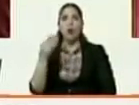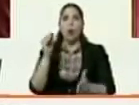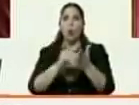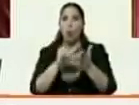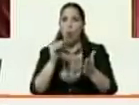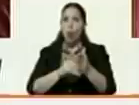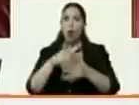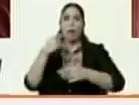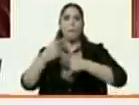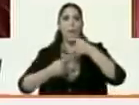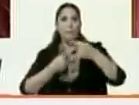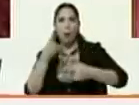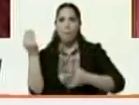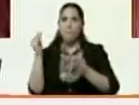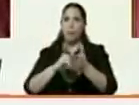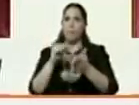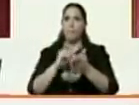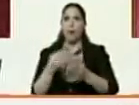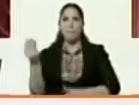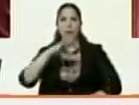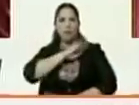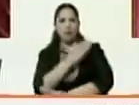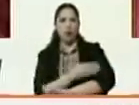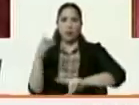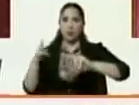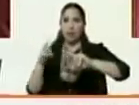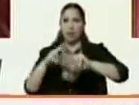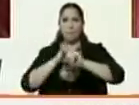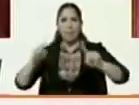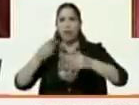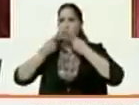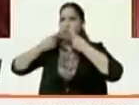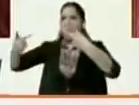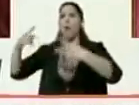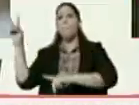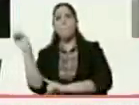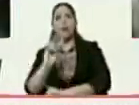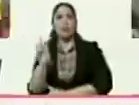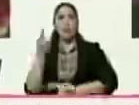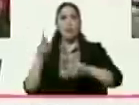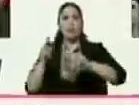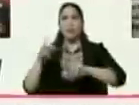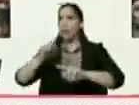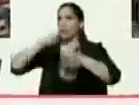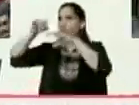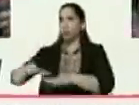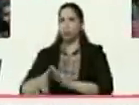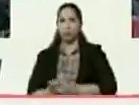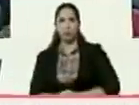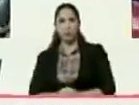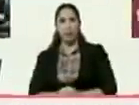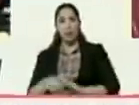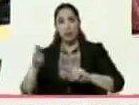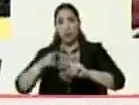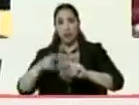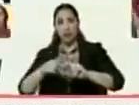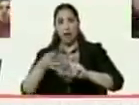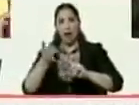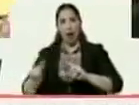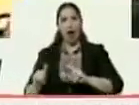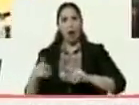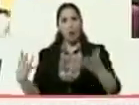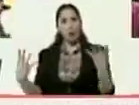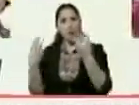y hoy se levanta con más fuerza el Táchira para decirle a Venezuela, Táchira no se rinde. Táchira está con